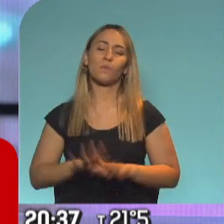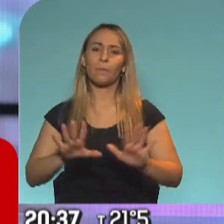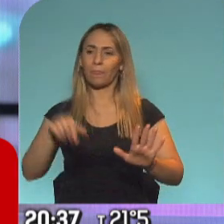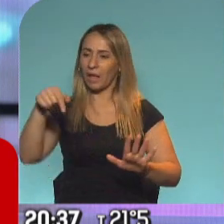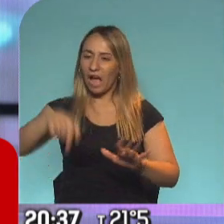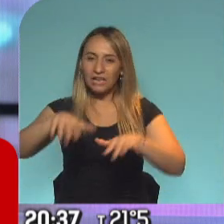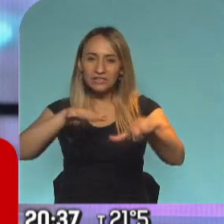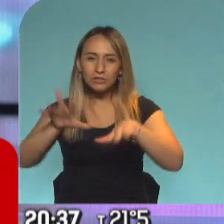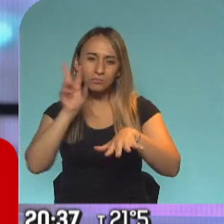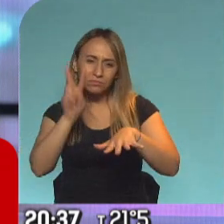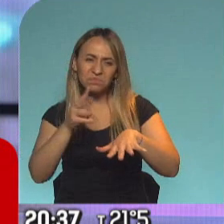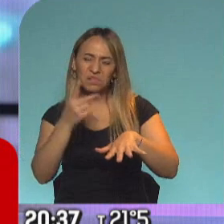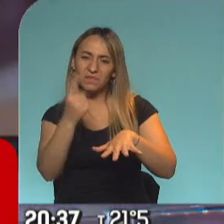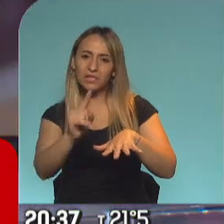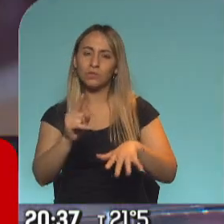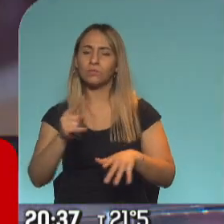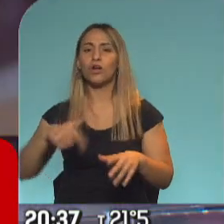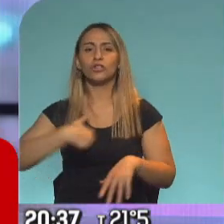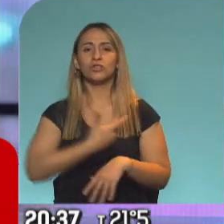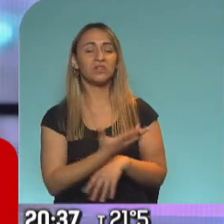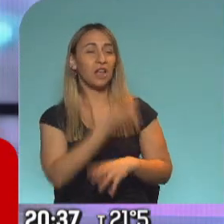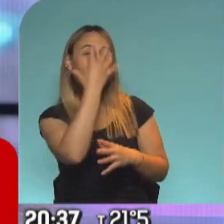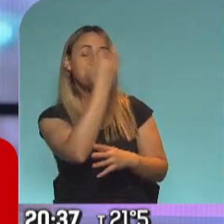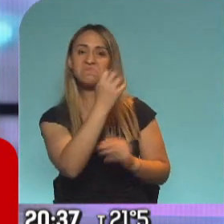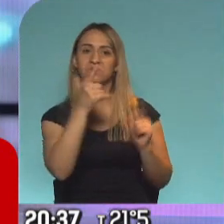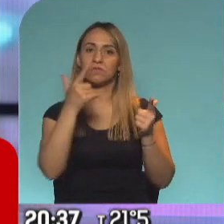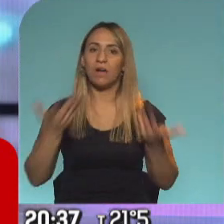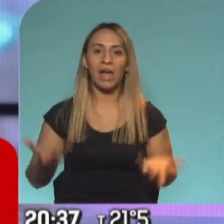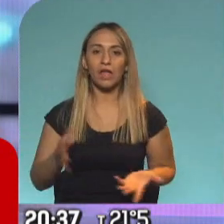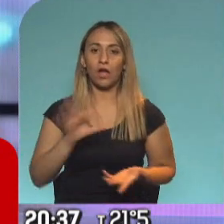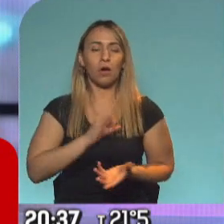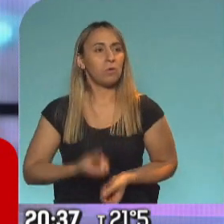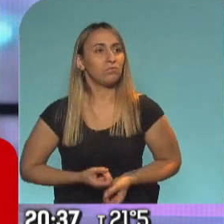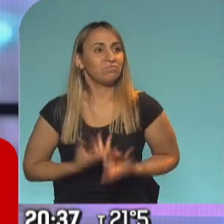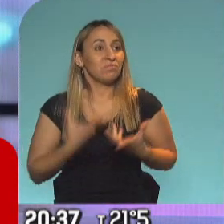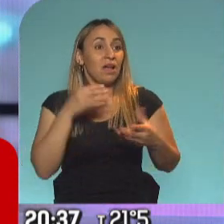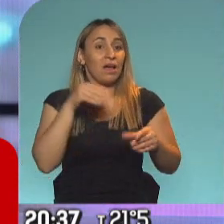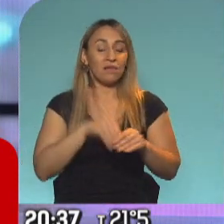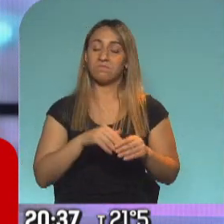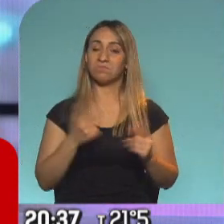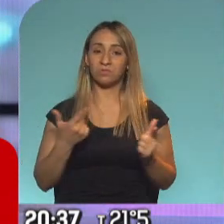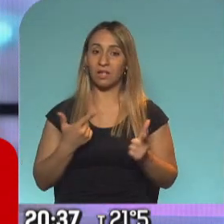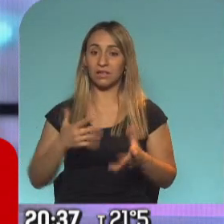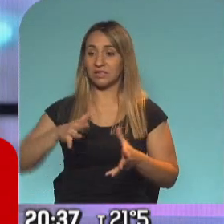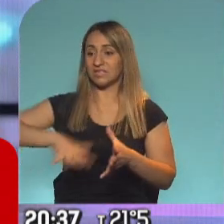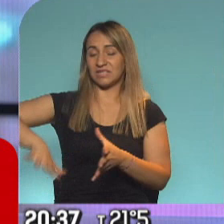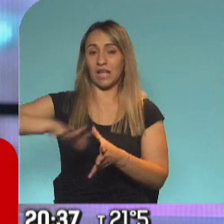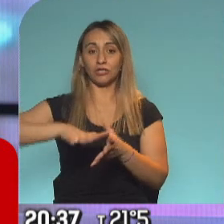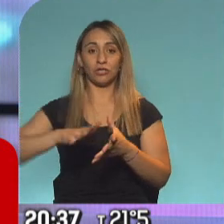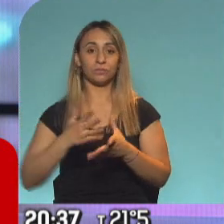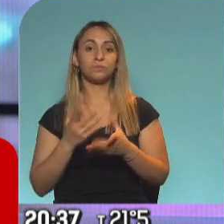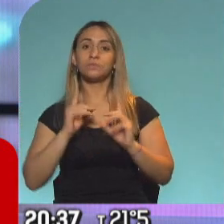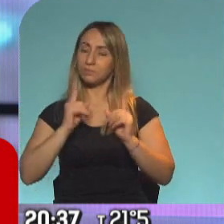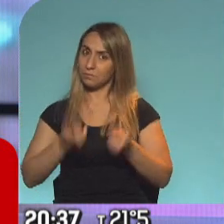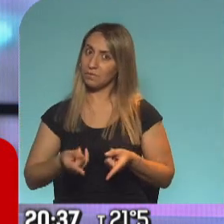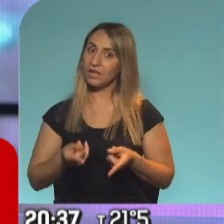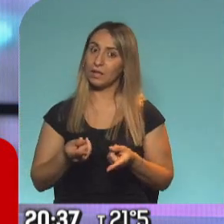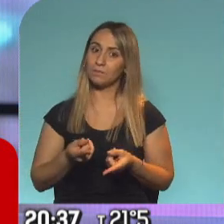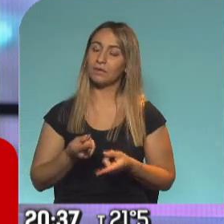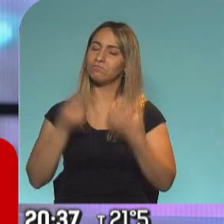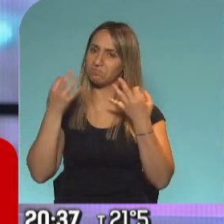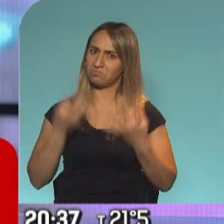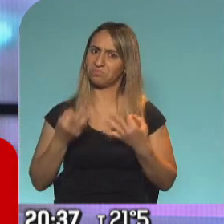elección también para comparar con esta fue la del año 2005. En ese caso pasó algo muy similar donde la oposición llamó a boicotear el